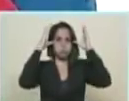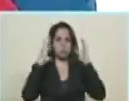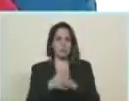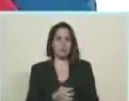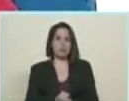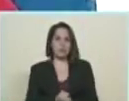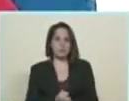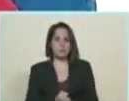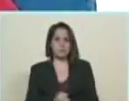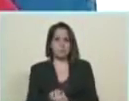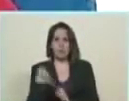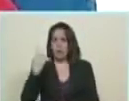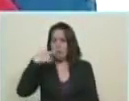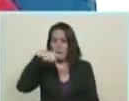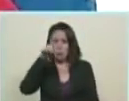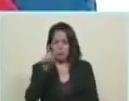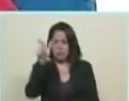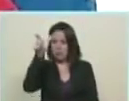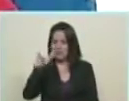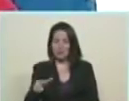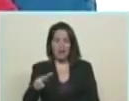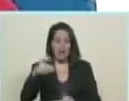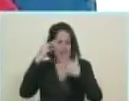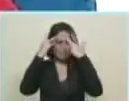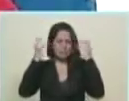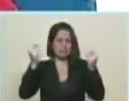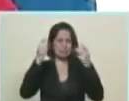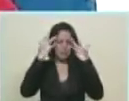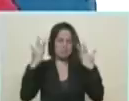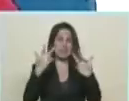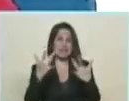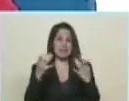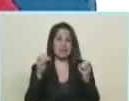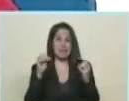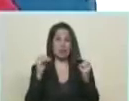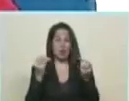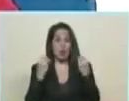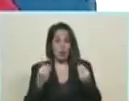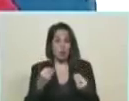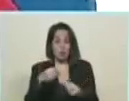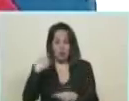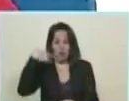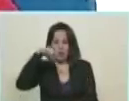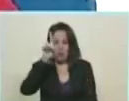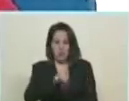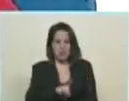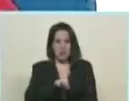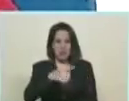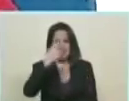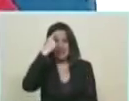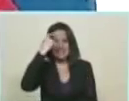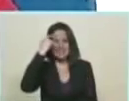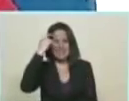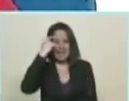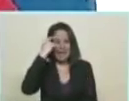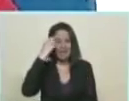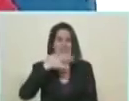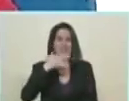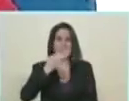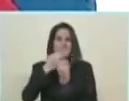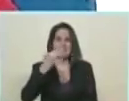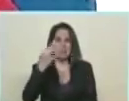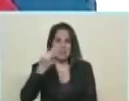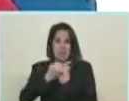Y aquí el único sabiondo, si se puede decir así, aquí el único que tiene sabiduría